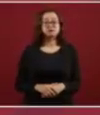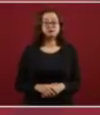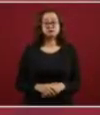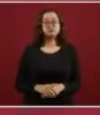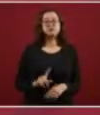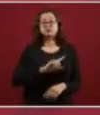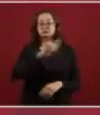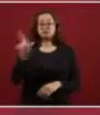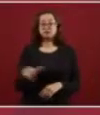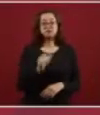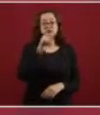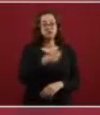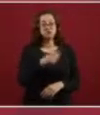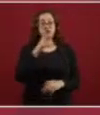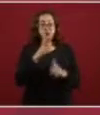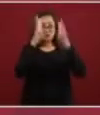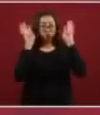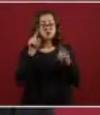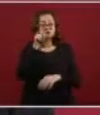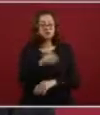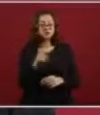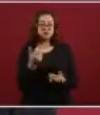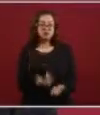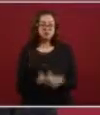el tesoro de Moctezuma,